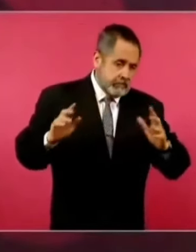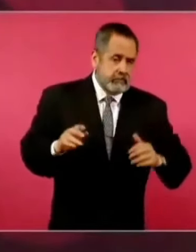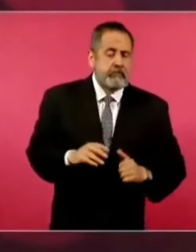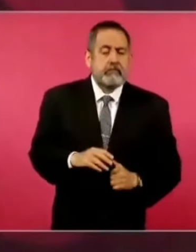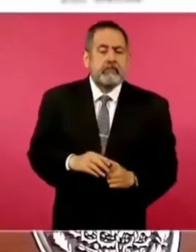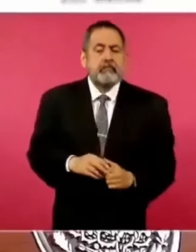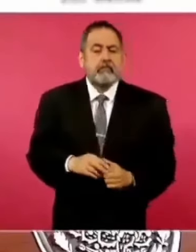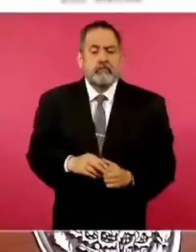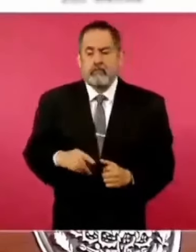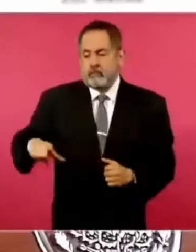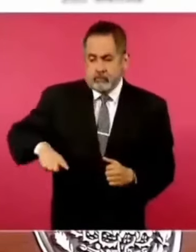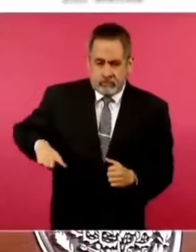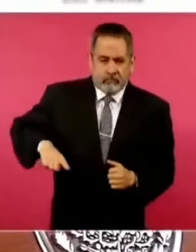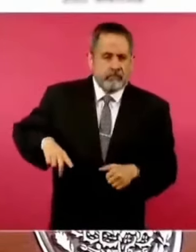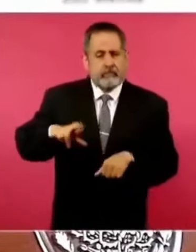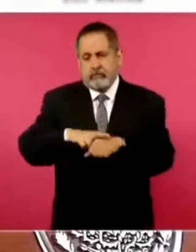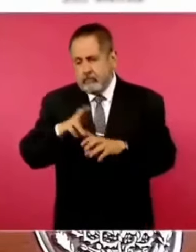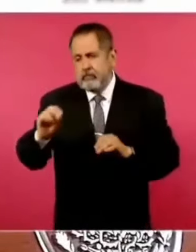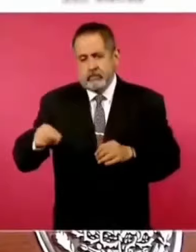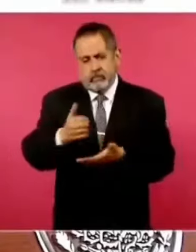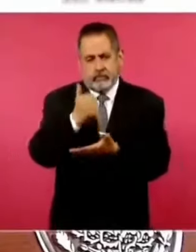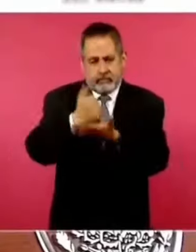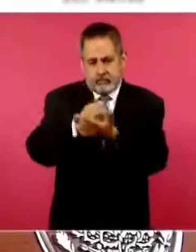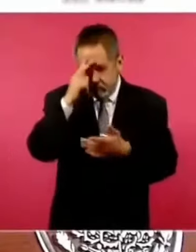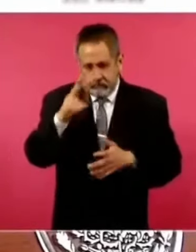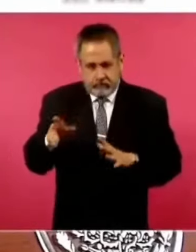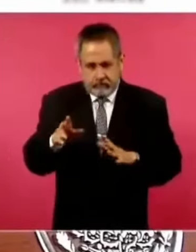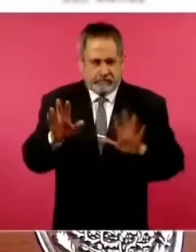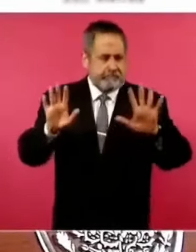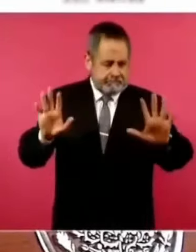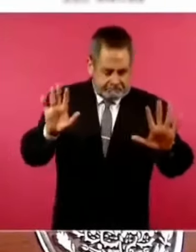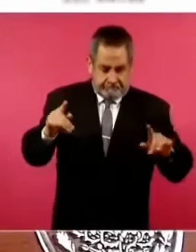de un gobierno, a ver,